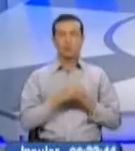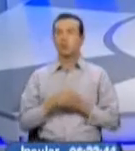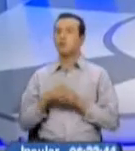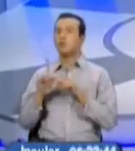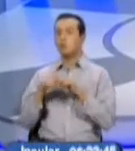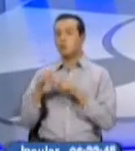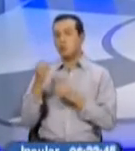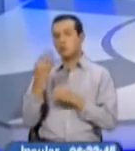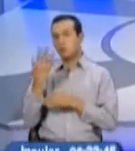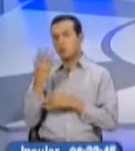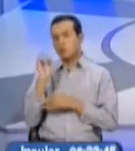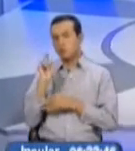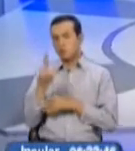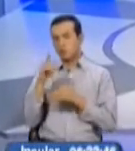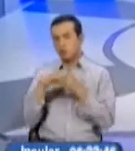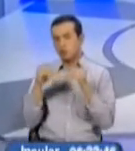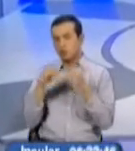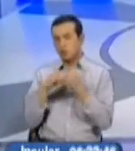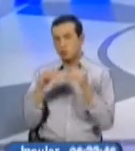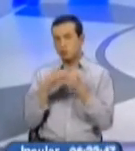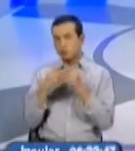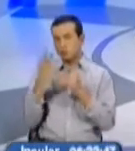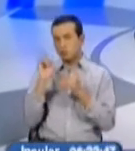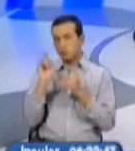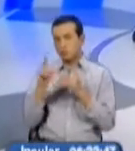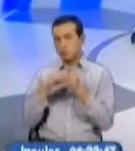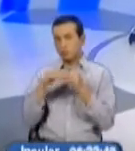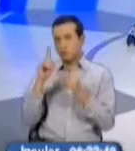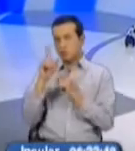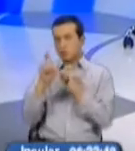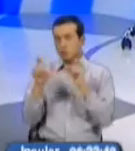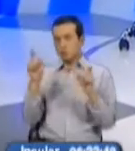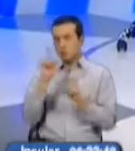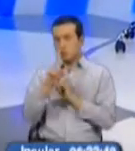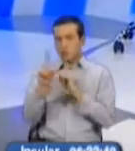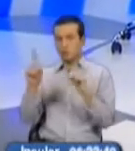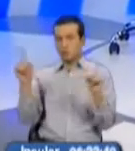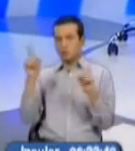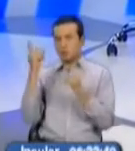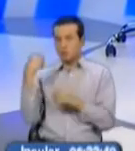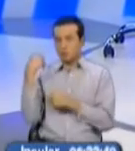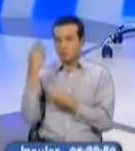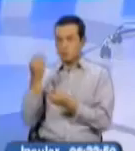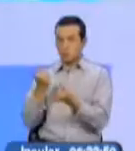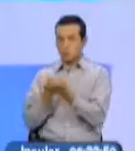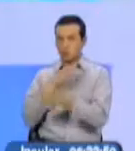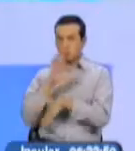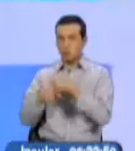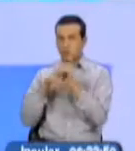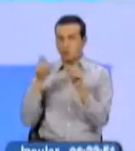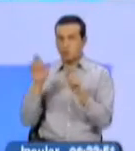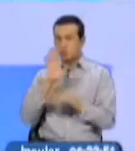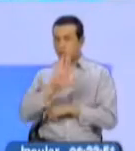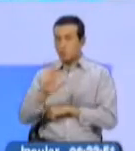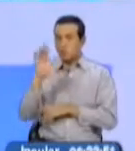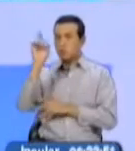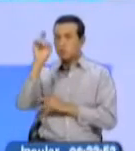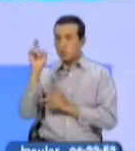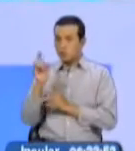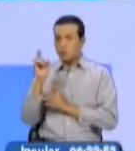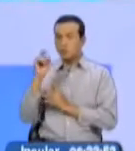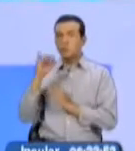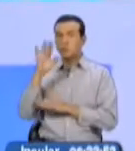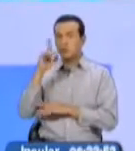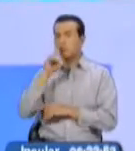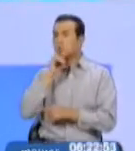dependiendo son 15 mil dólares 15 mil dólares por persona que se va a ofrecer a todas las personas que quieran emprender